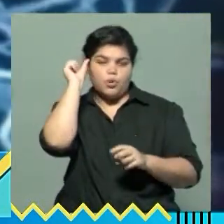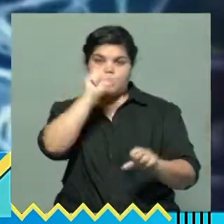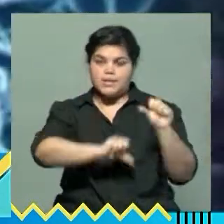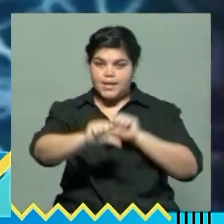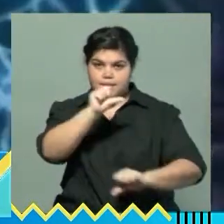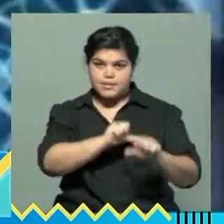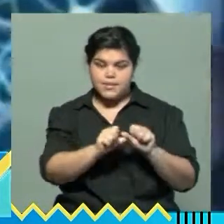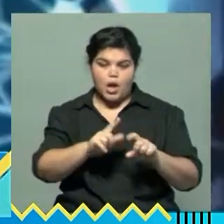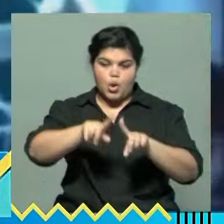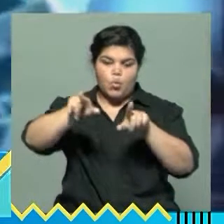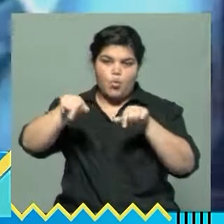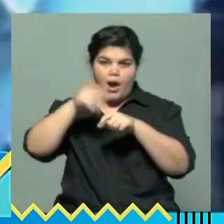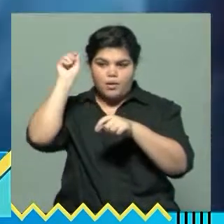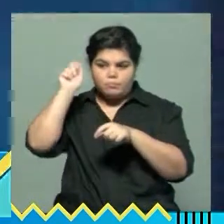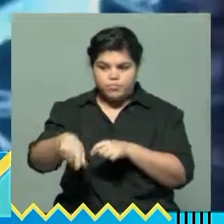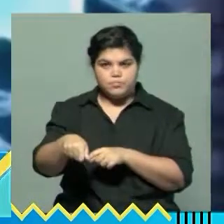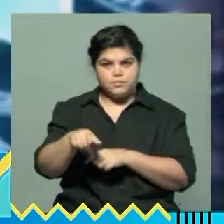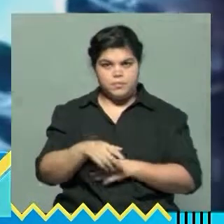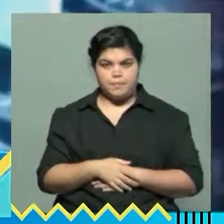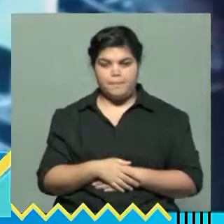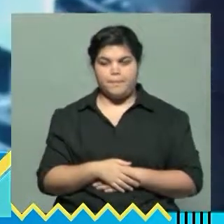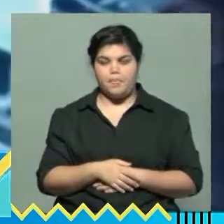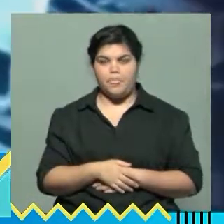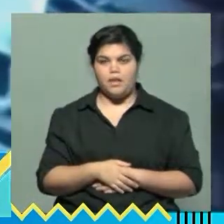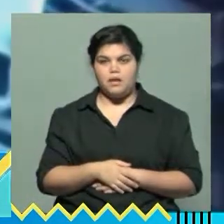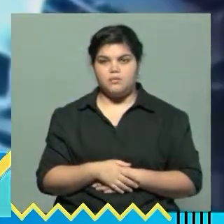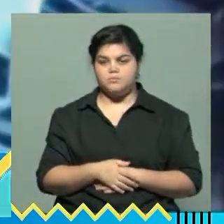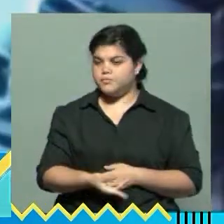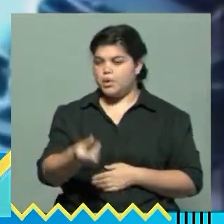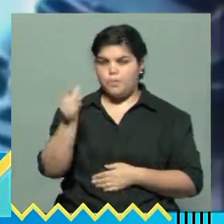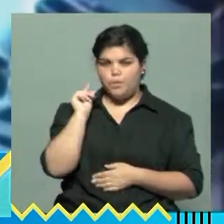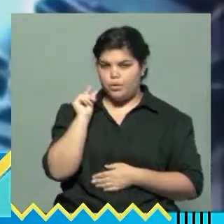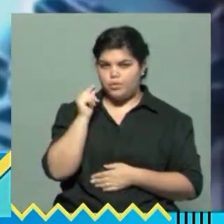en entornos áulicos. Por ejemplo, un